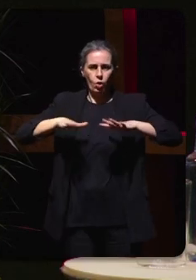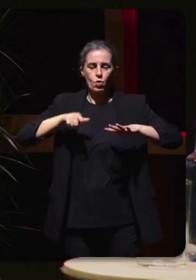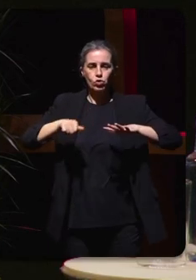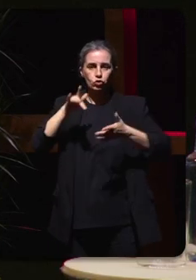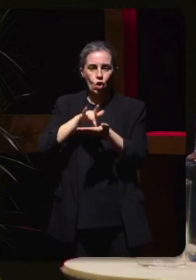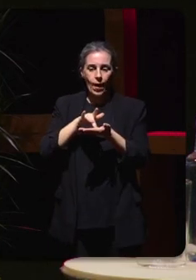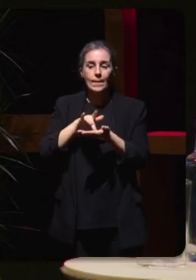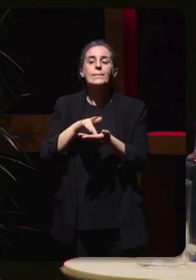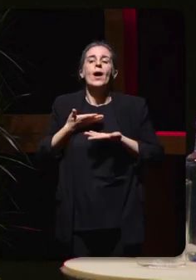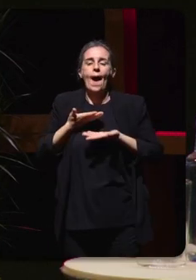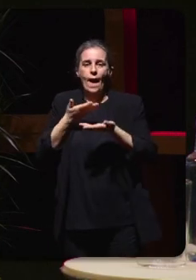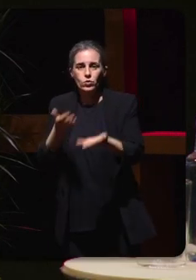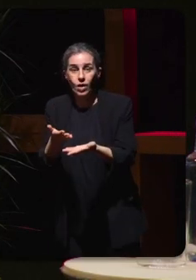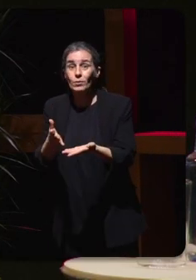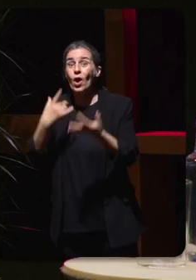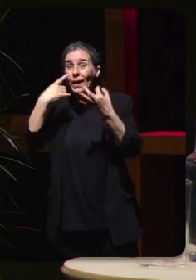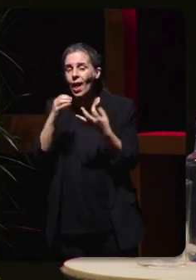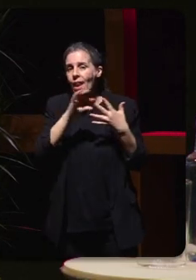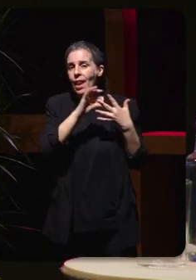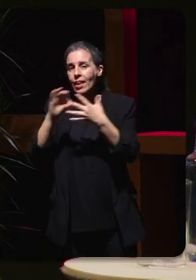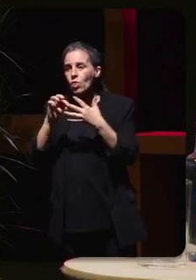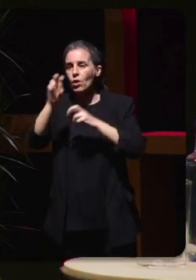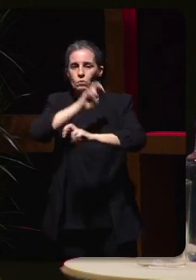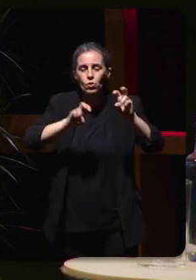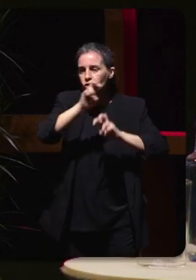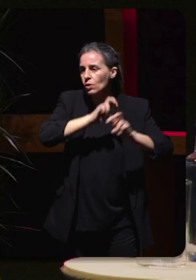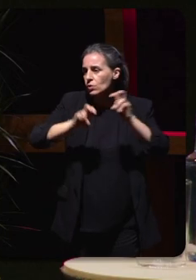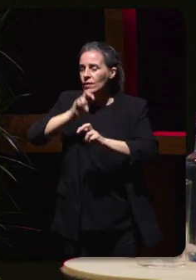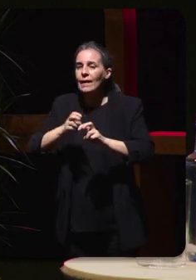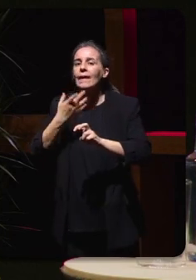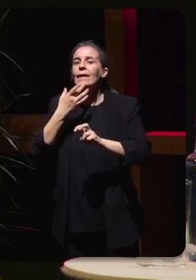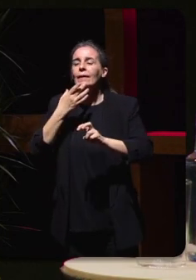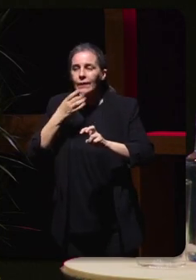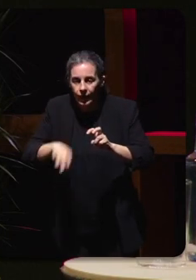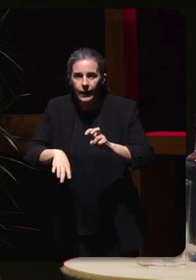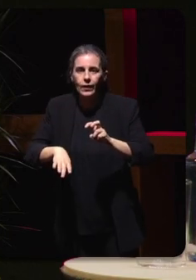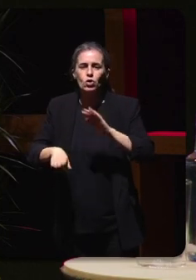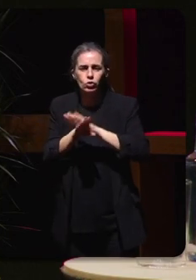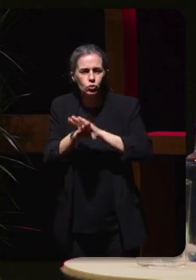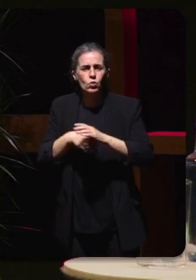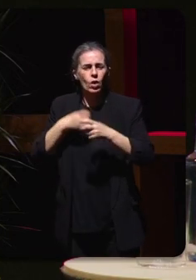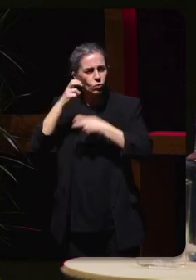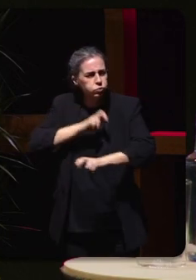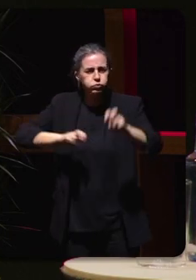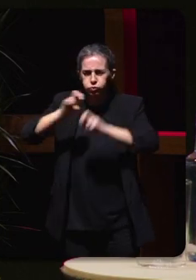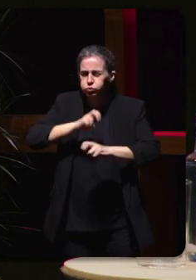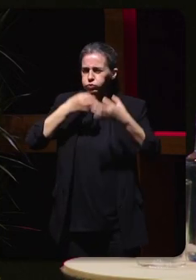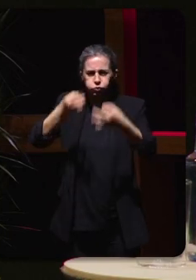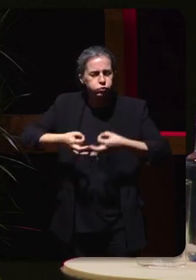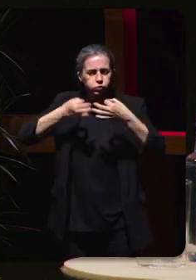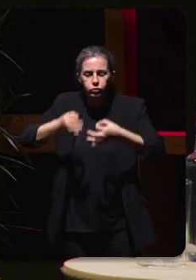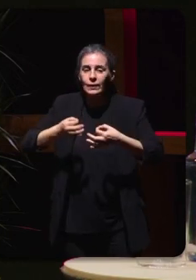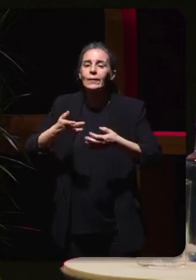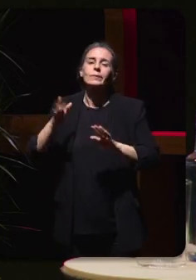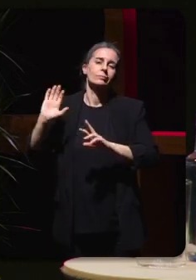que las que realmente lideran la búsqueda, lideran y las que siguen volviendo a buscar a ver si los han encontrado, diciendo,